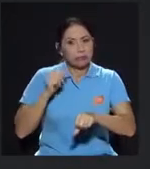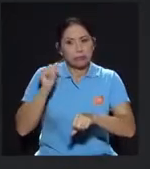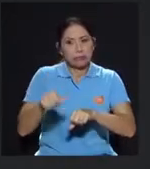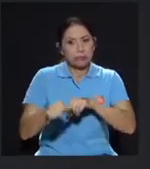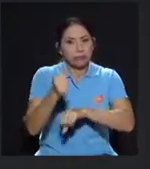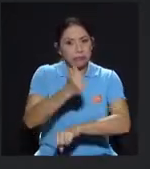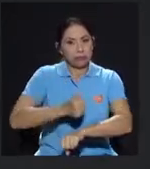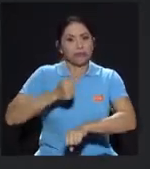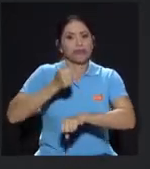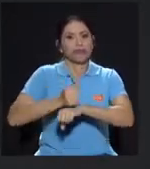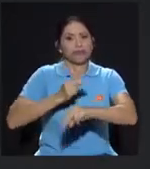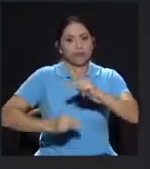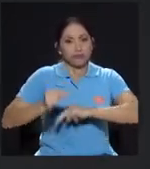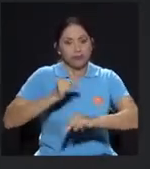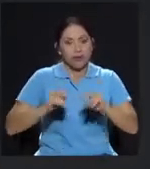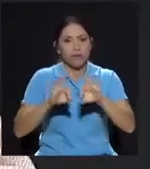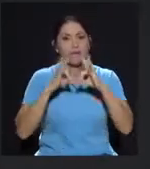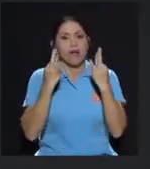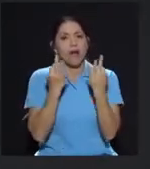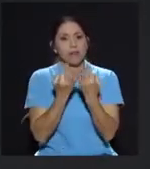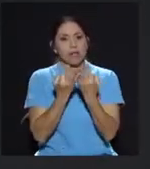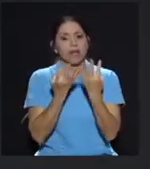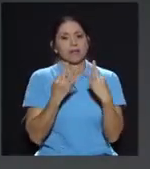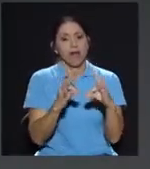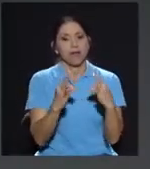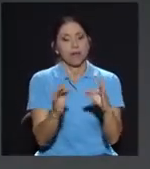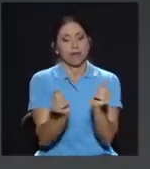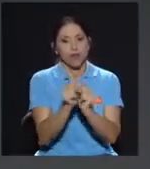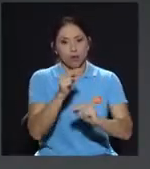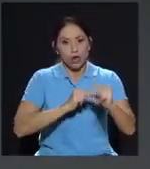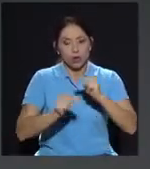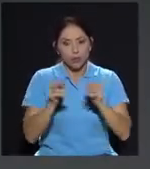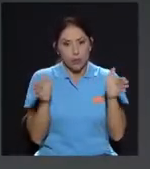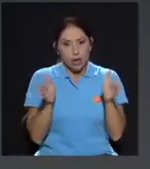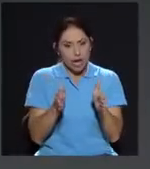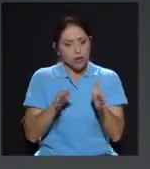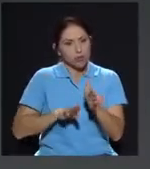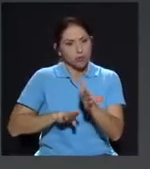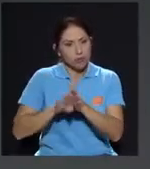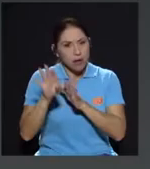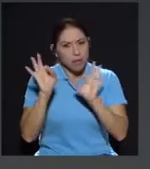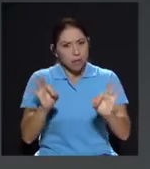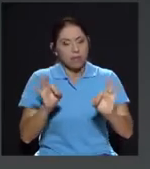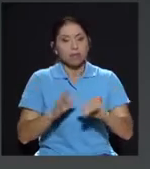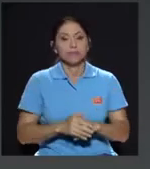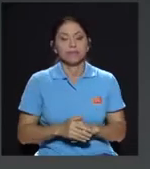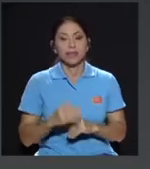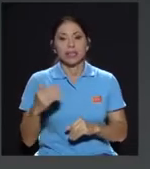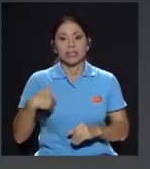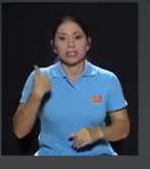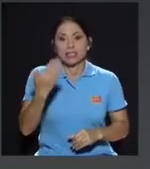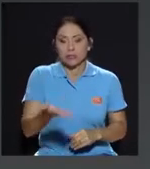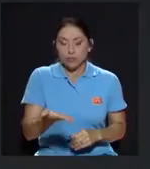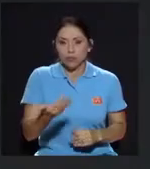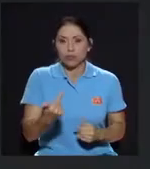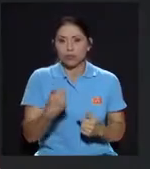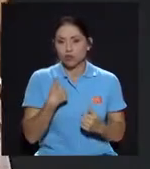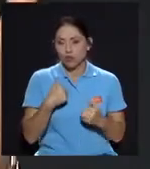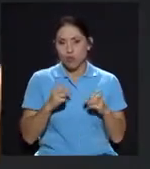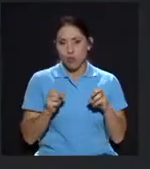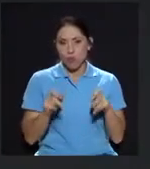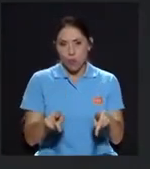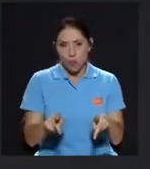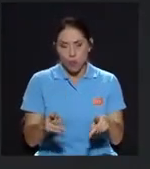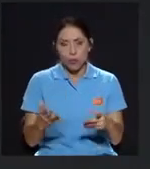tratando de sacar un negocio pequeño hacia adelante después de ahí fue cuando tuve la oportunidad